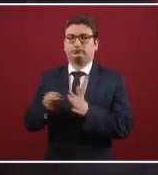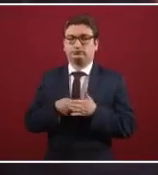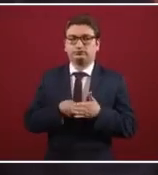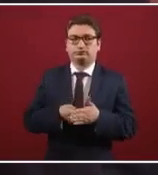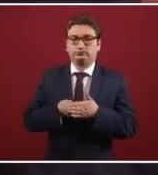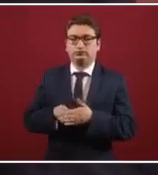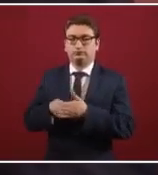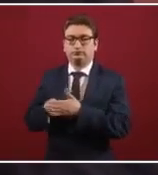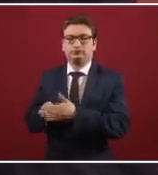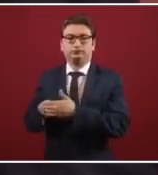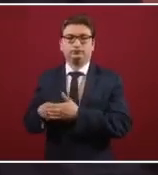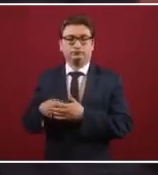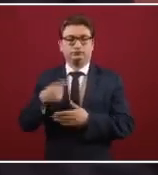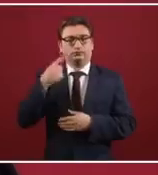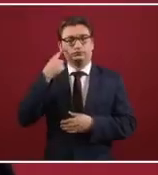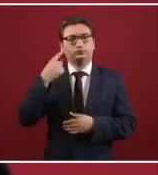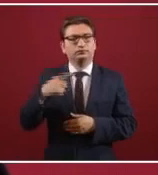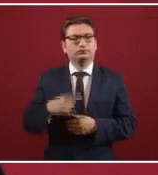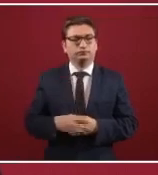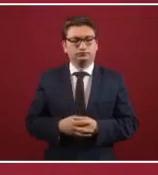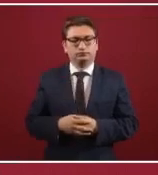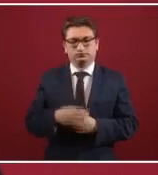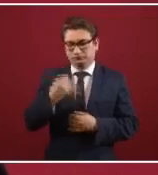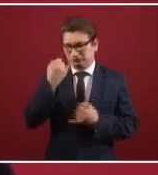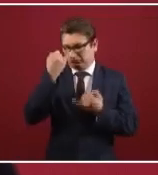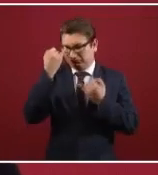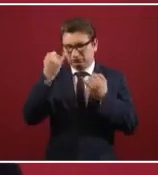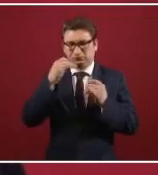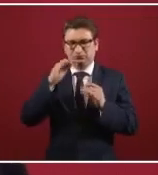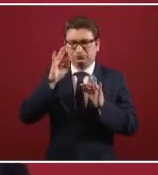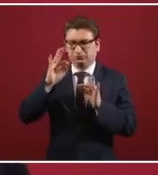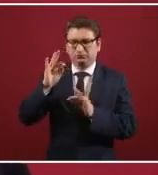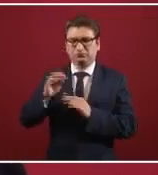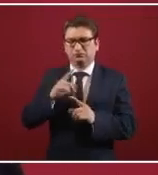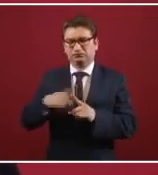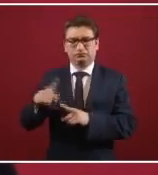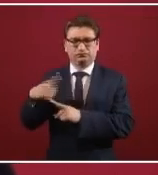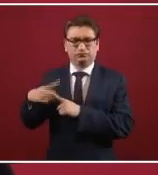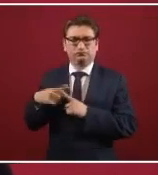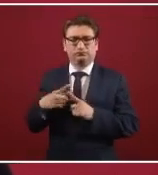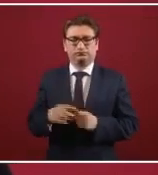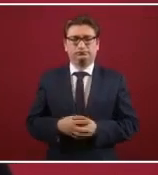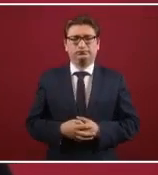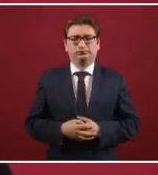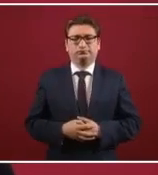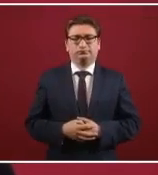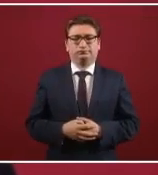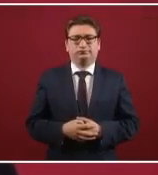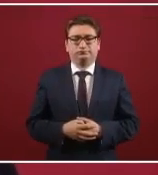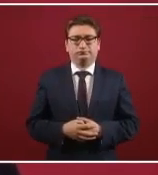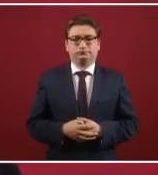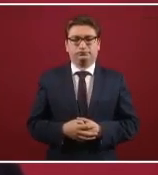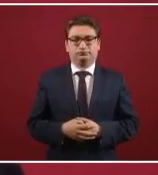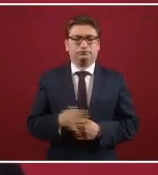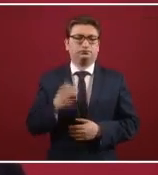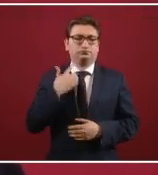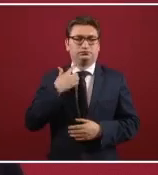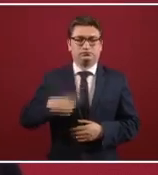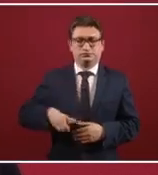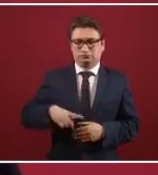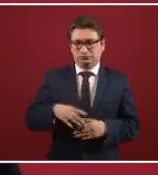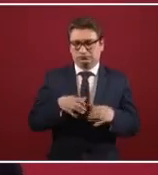de estas ideas de estas concepciones neoliberales